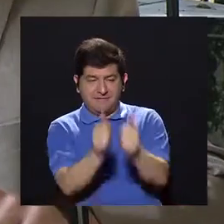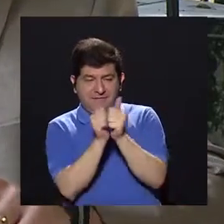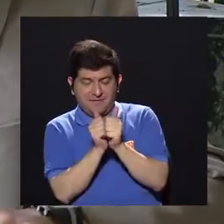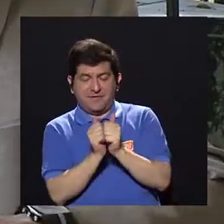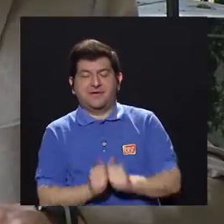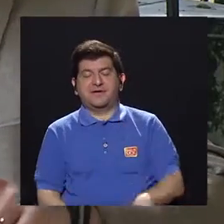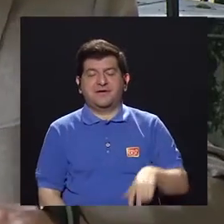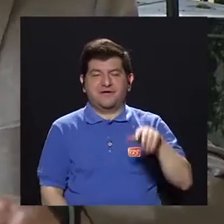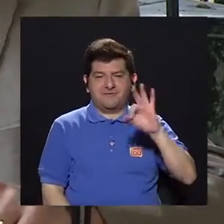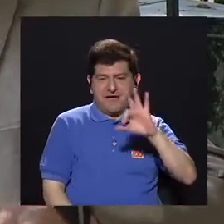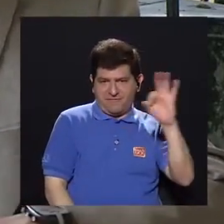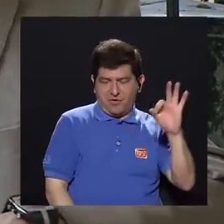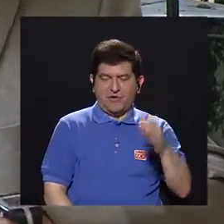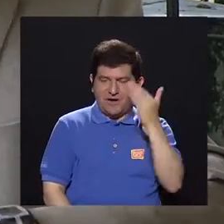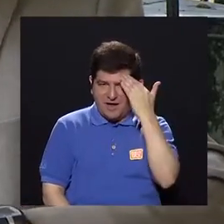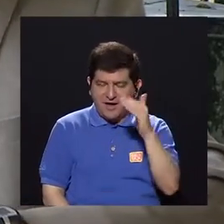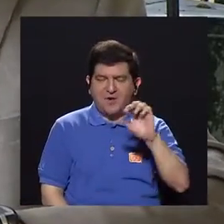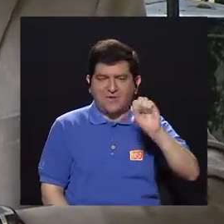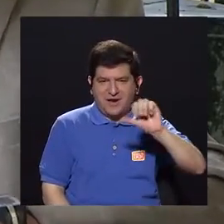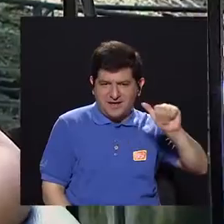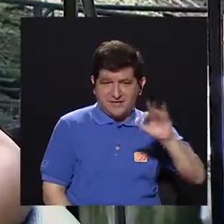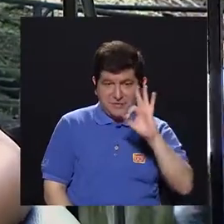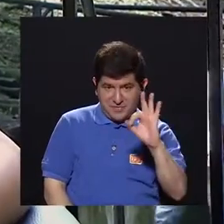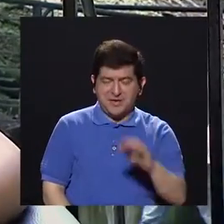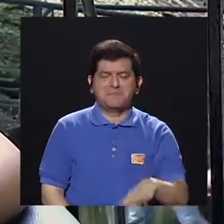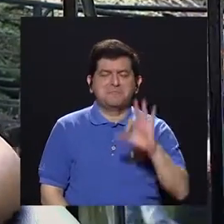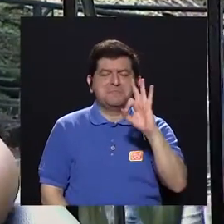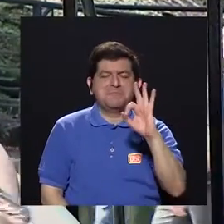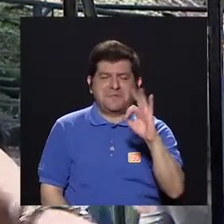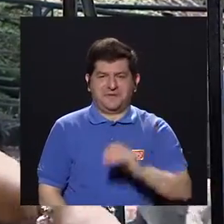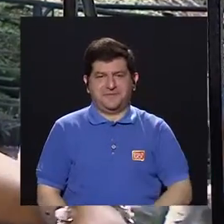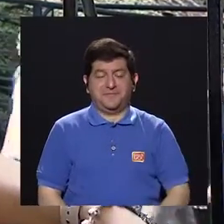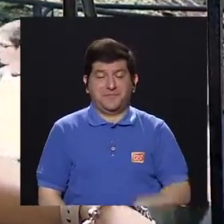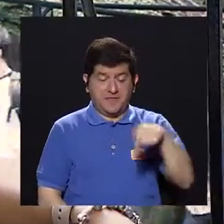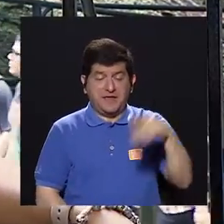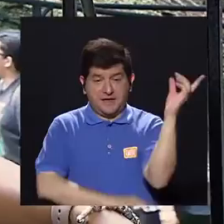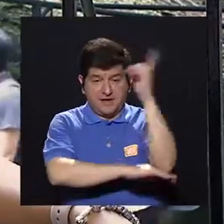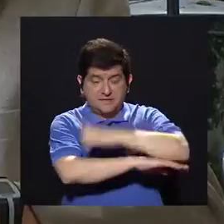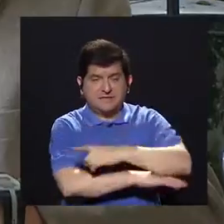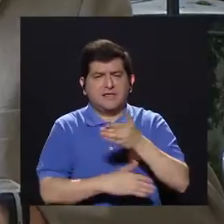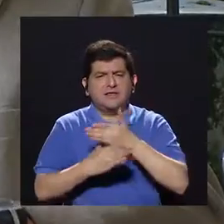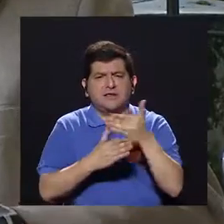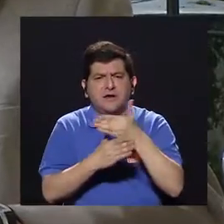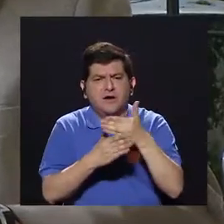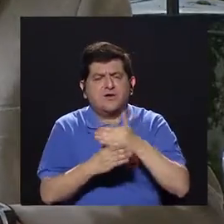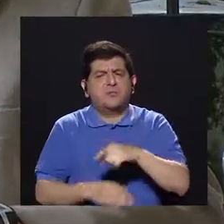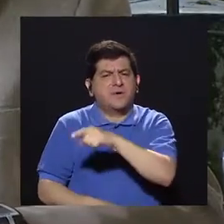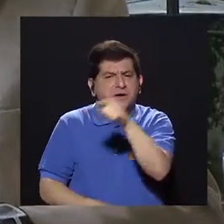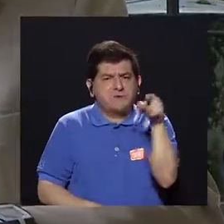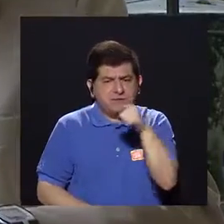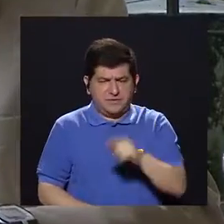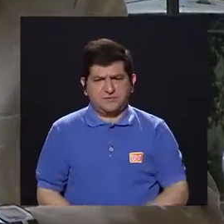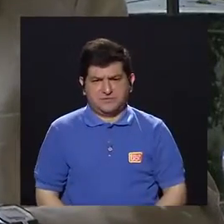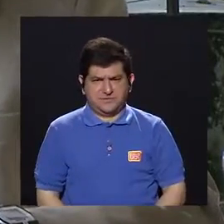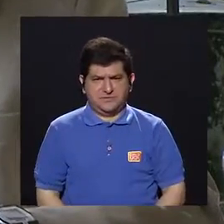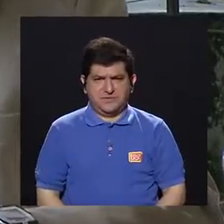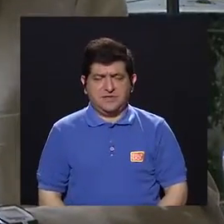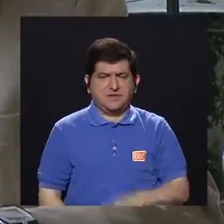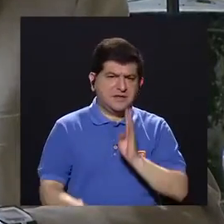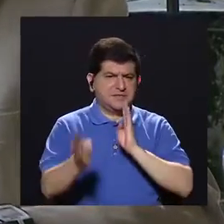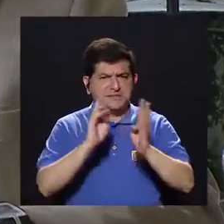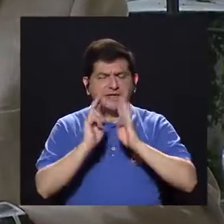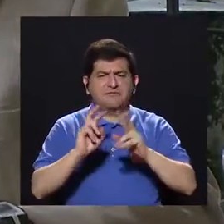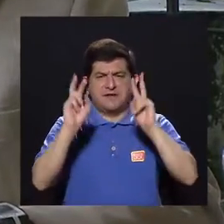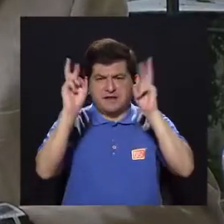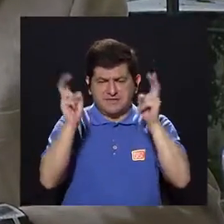me está acompañando mi compañera Fabiola Fernández. Hola Saúl, ¿cómo estás? Muy bien. El día de hoy queremos compartir con ustedes